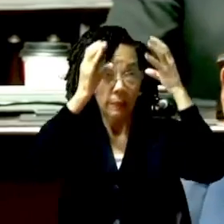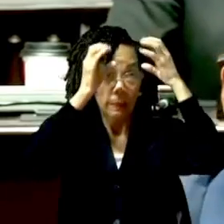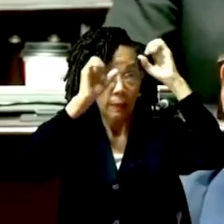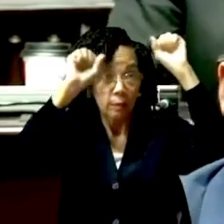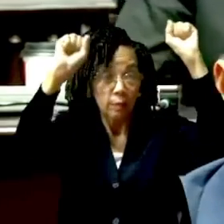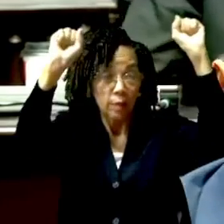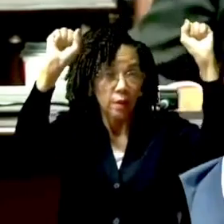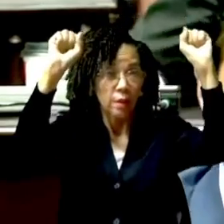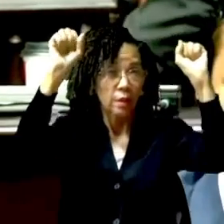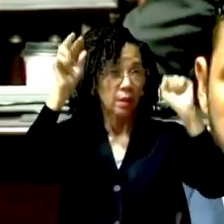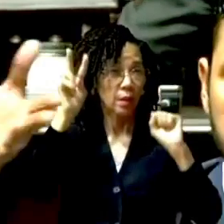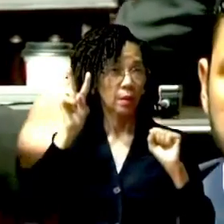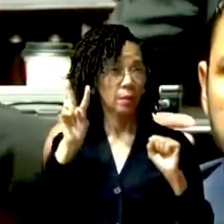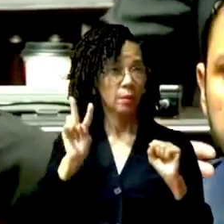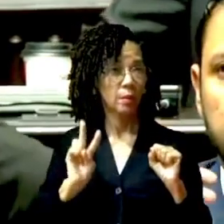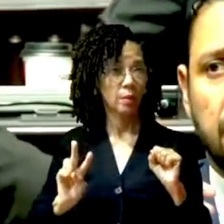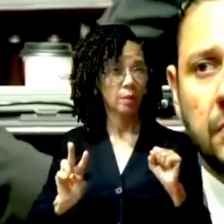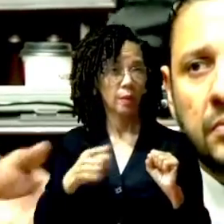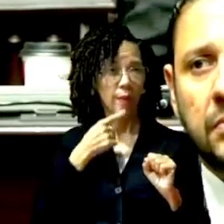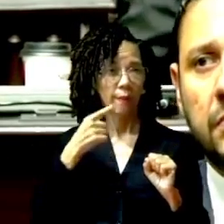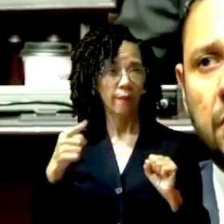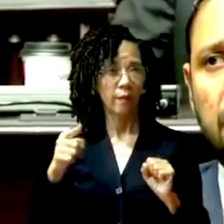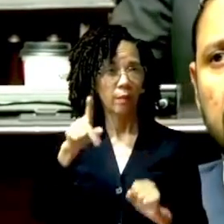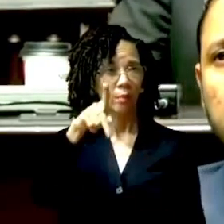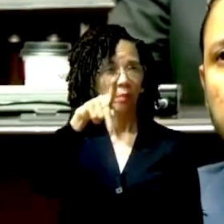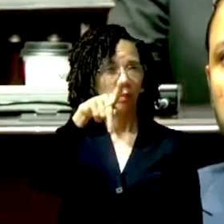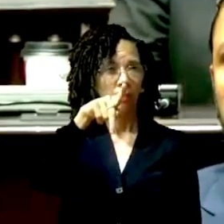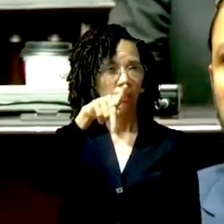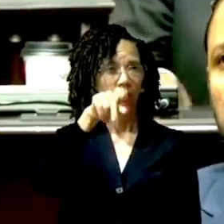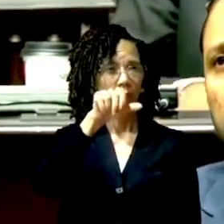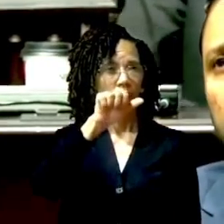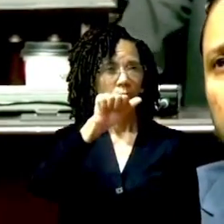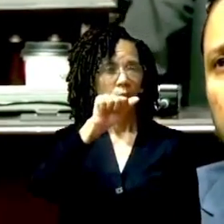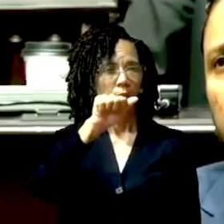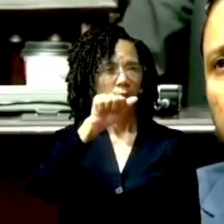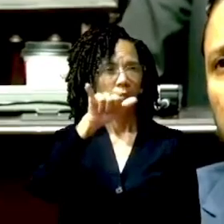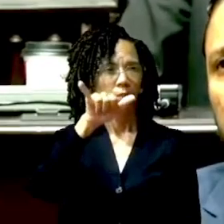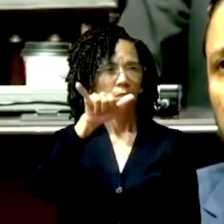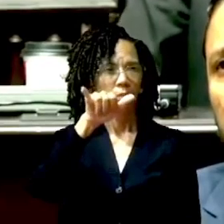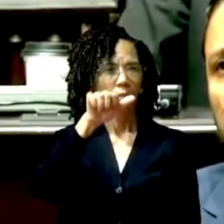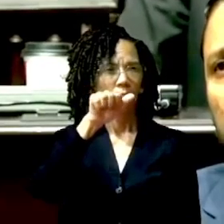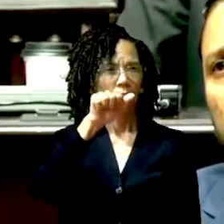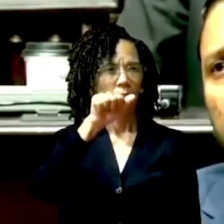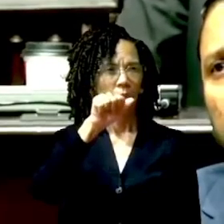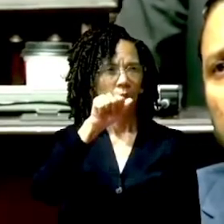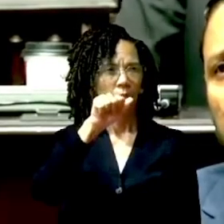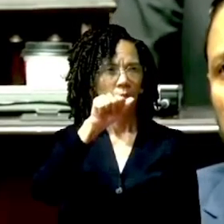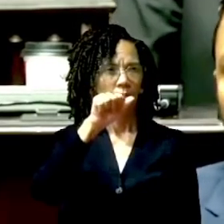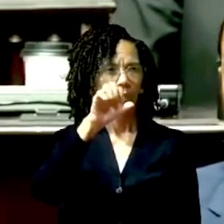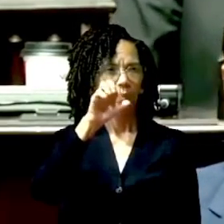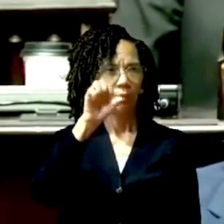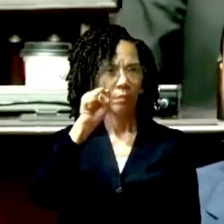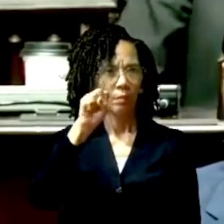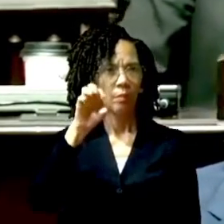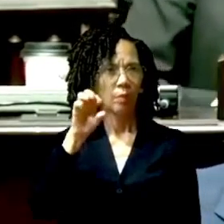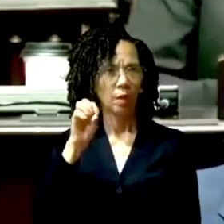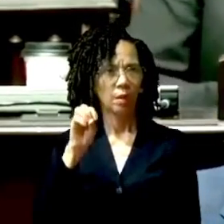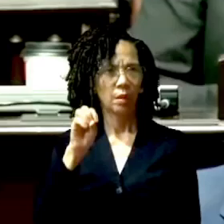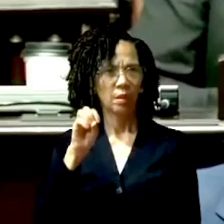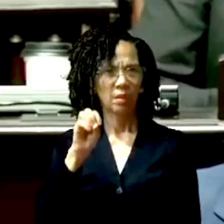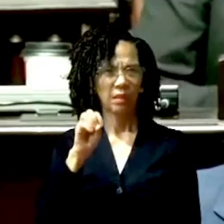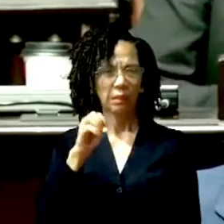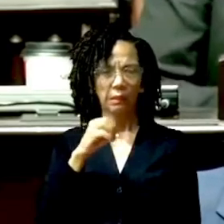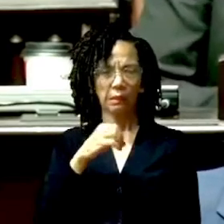un payaso. Y el compañero payaso me decía, dile que la cambie por patán. Y yo